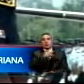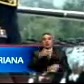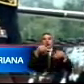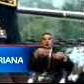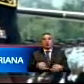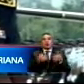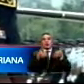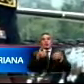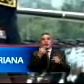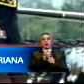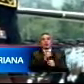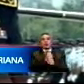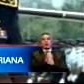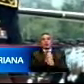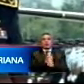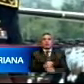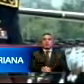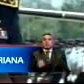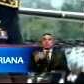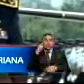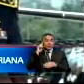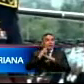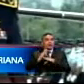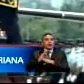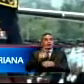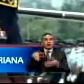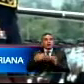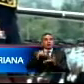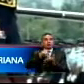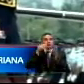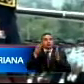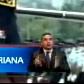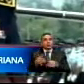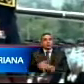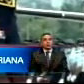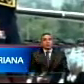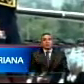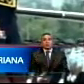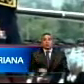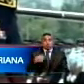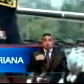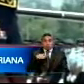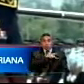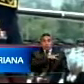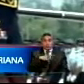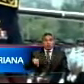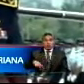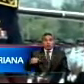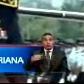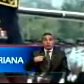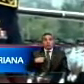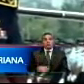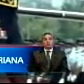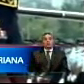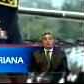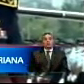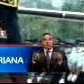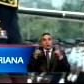cumplimiento de la labor en defensa de los ciudadanos. Personalmente